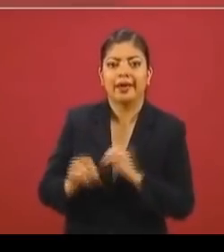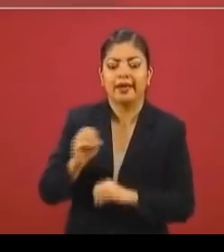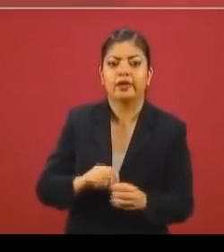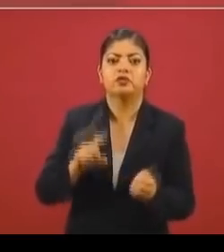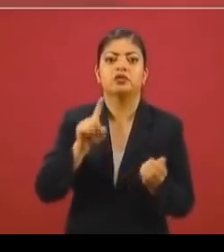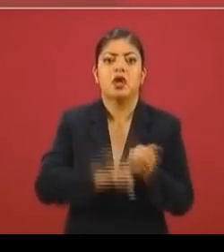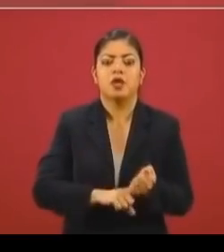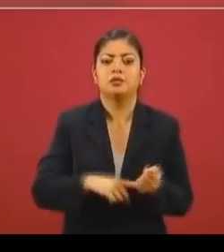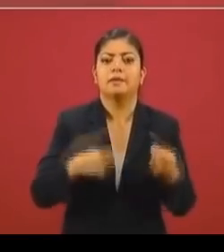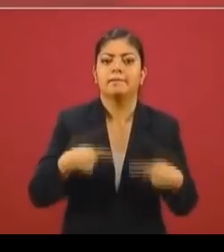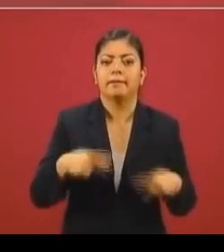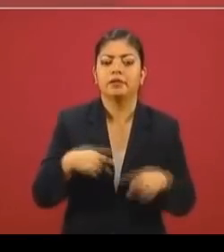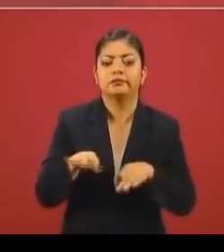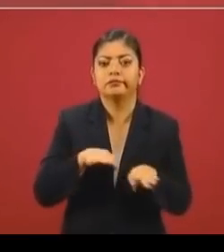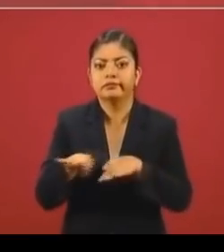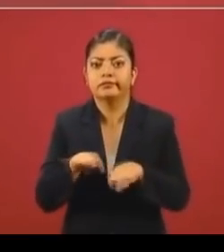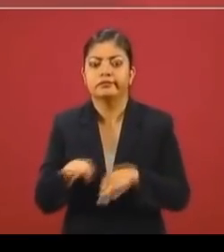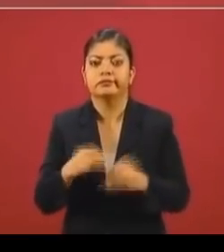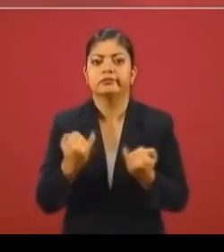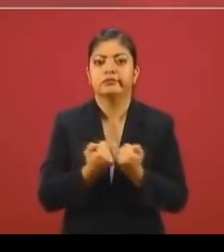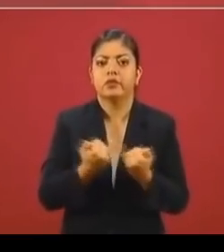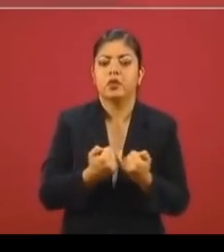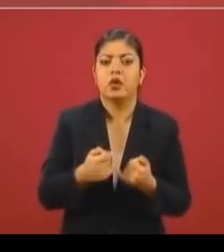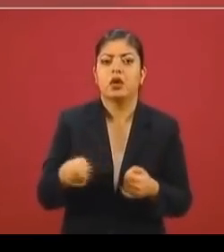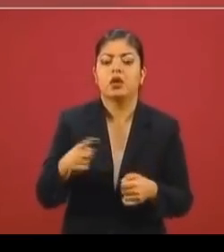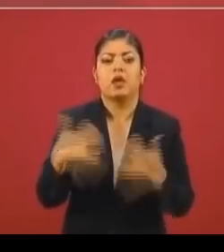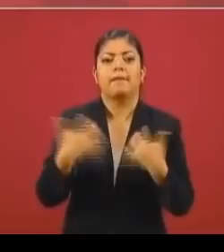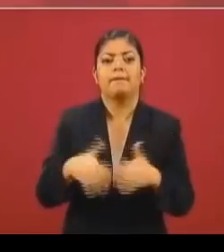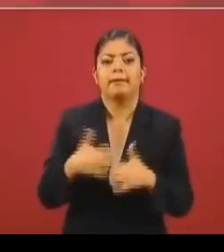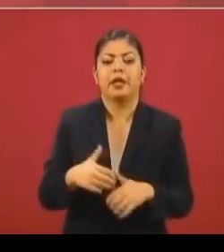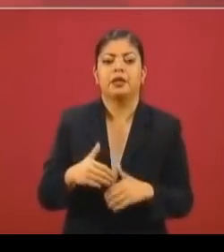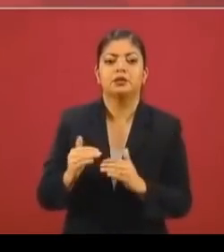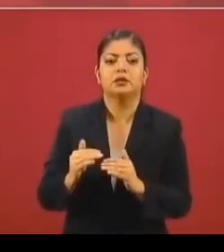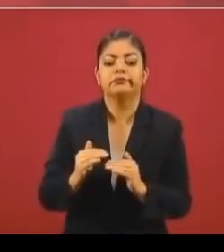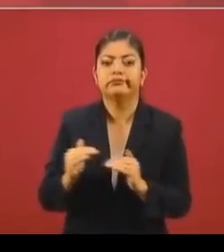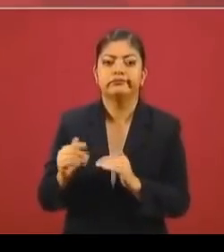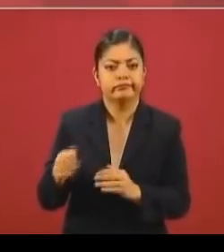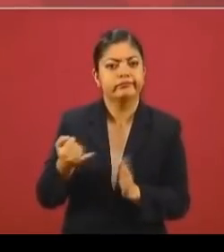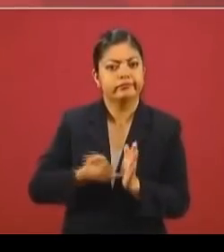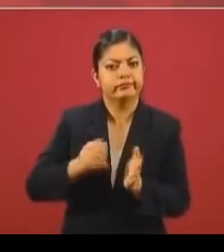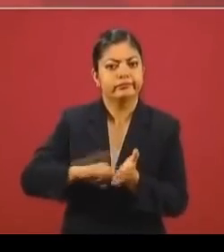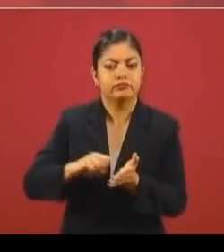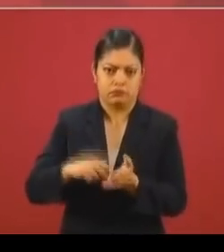clases medias, los pequeños, medianos empresarios, pero también los de arriba,